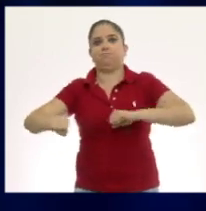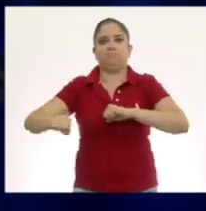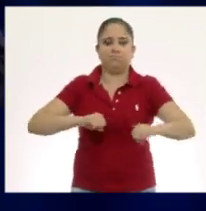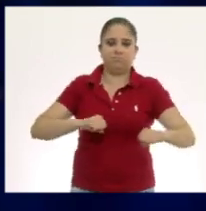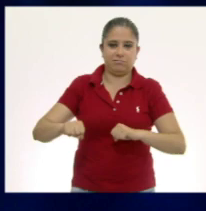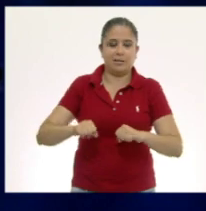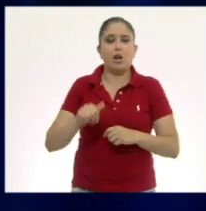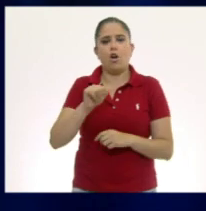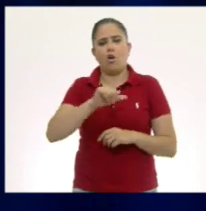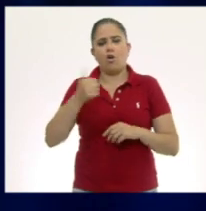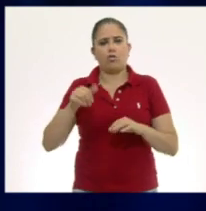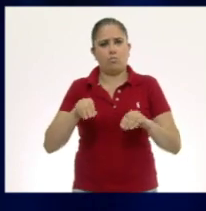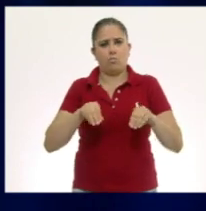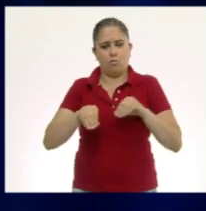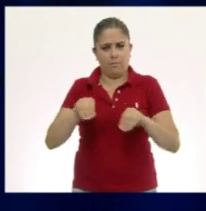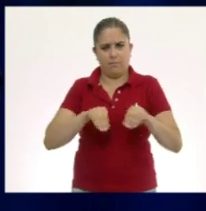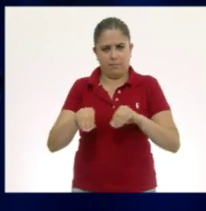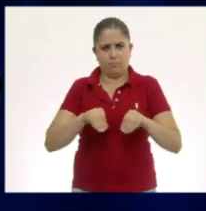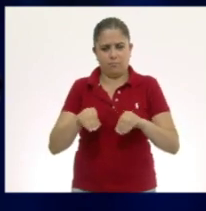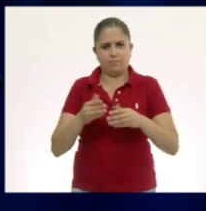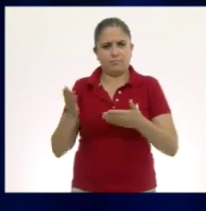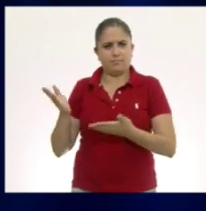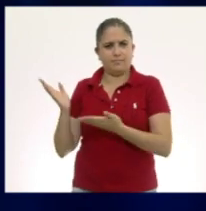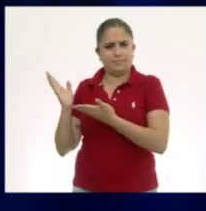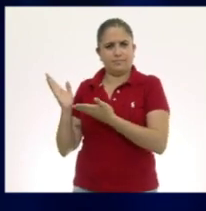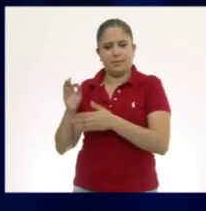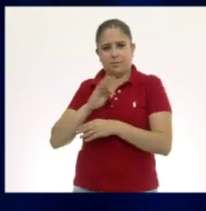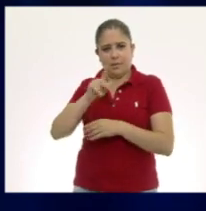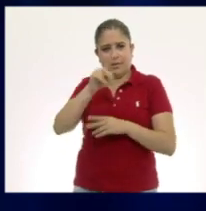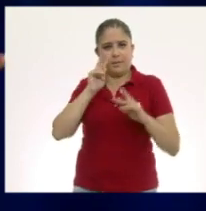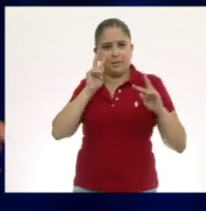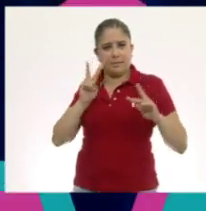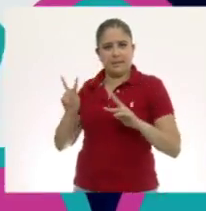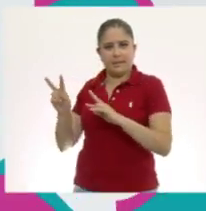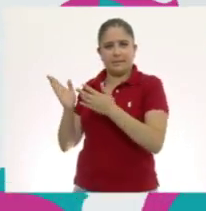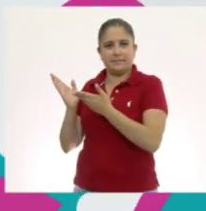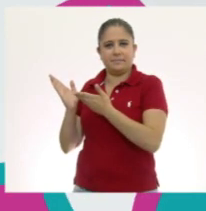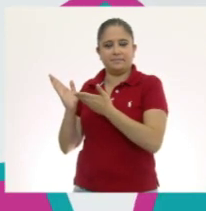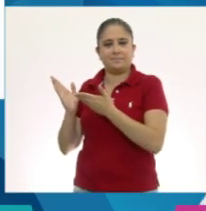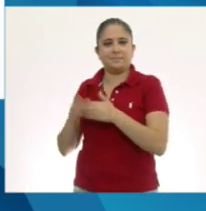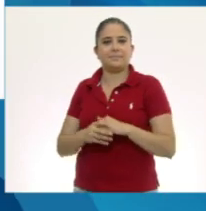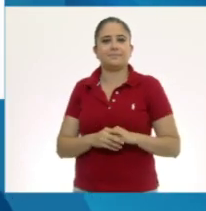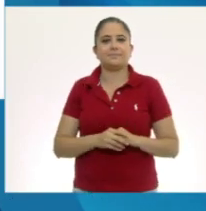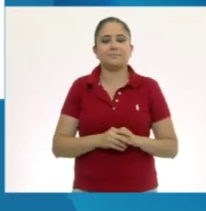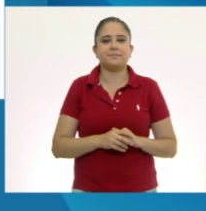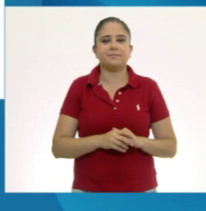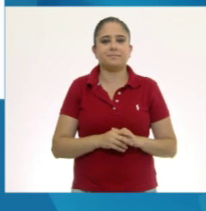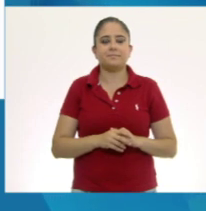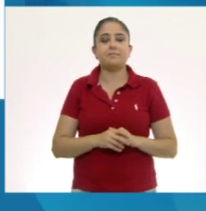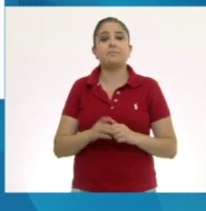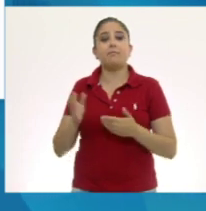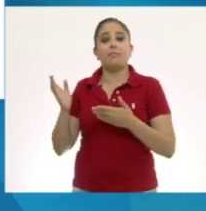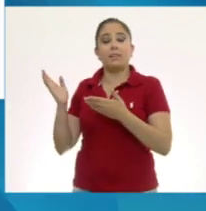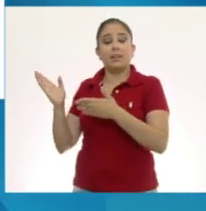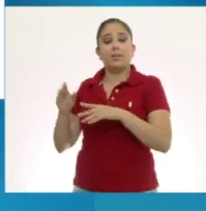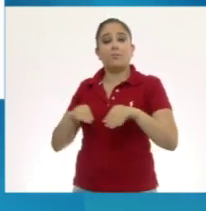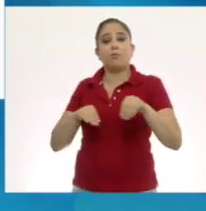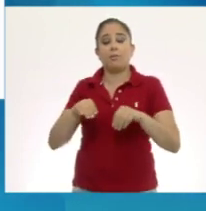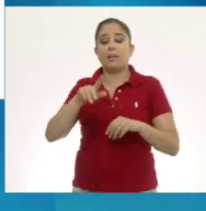tenemos otro movimiento más, si lo podemos ver en casa, que es el movimiento que aquí se